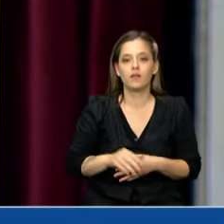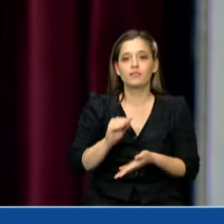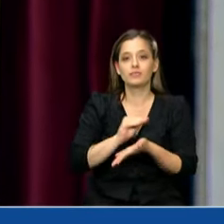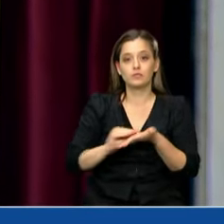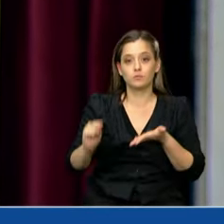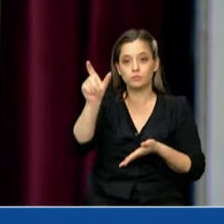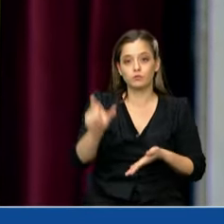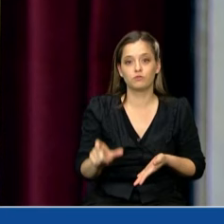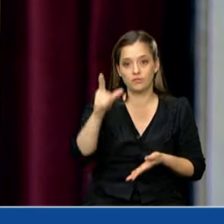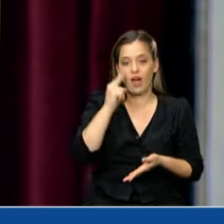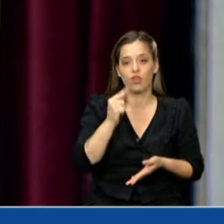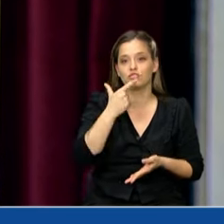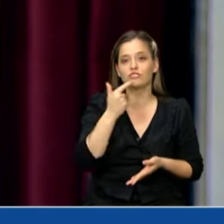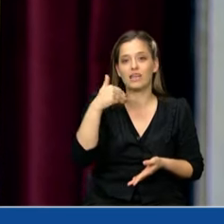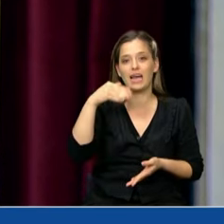Francisco